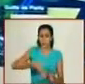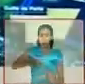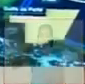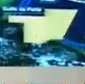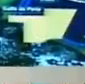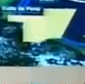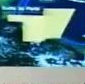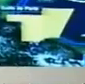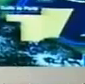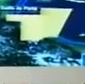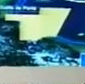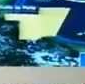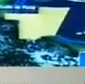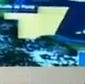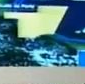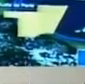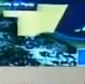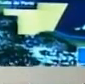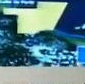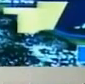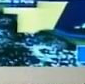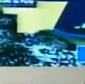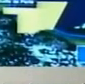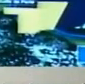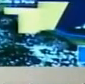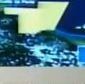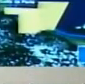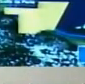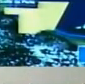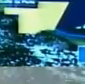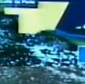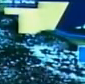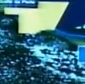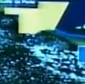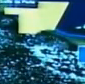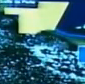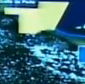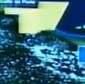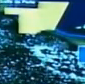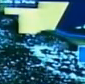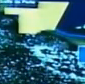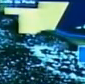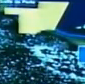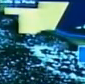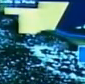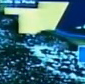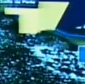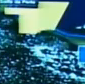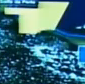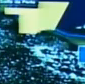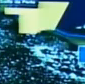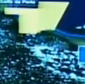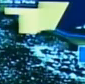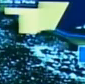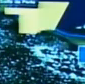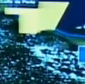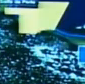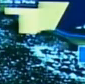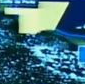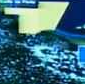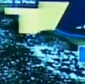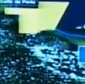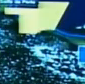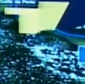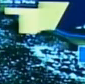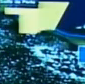las riquezas que tiene el gas para la industria petroquímica, porque iba a haber un complejo petroquímico, se va a introducir gas a nuestro mercado